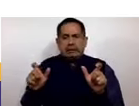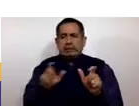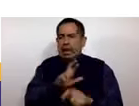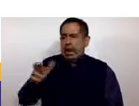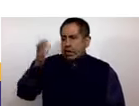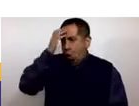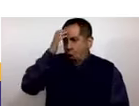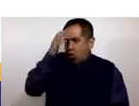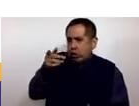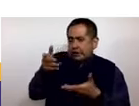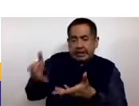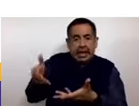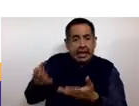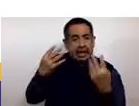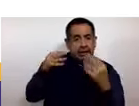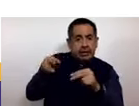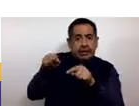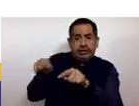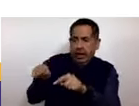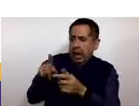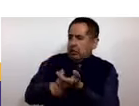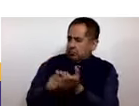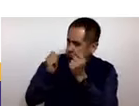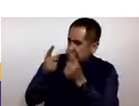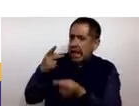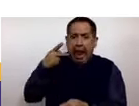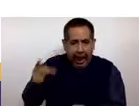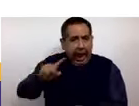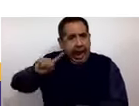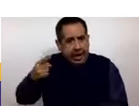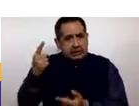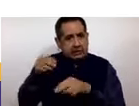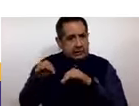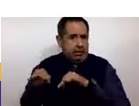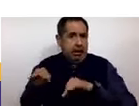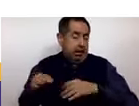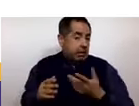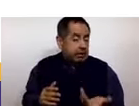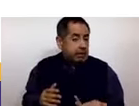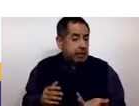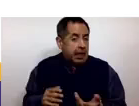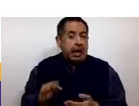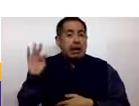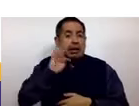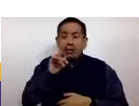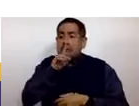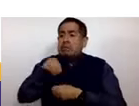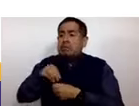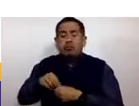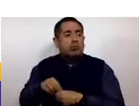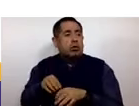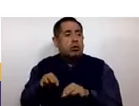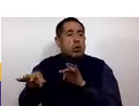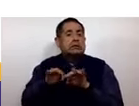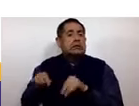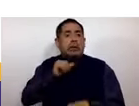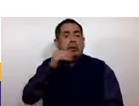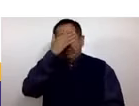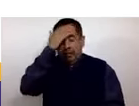reconocimiento público de estos trabajos, porque si no, vamos a seguir reproduciendo sobre todo